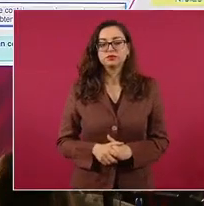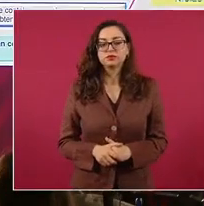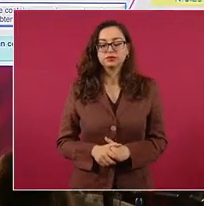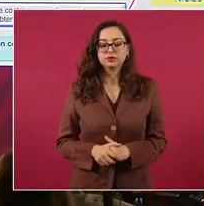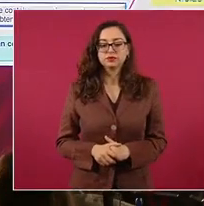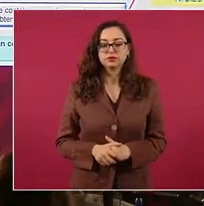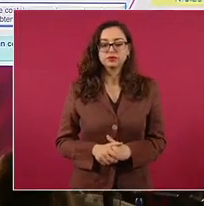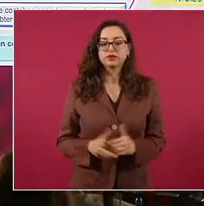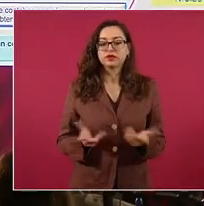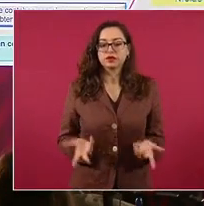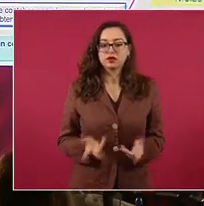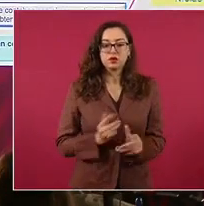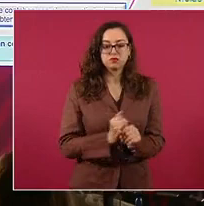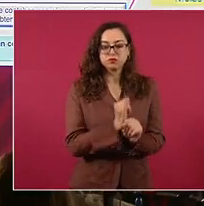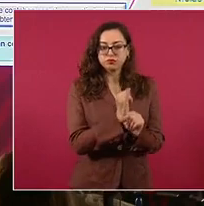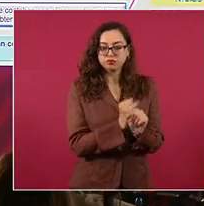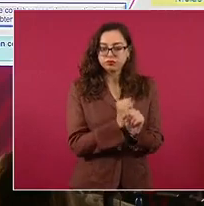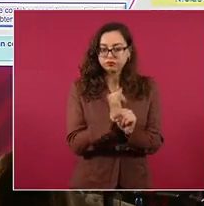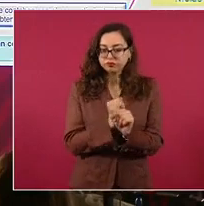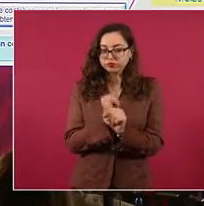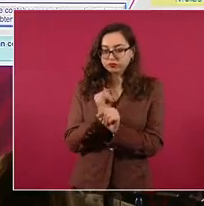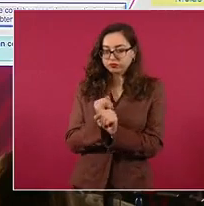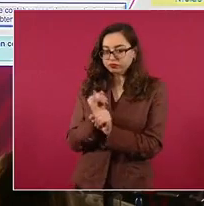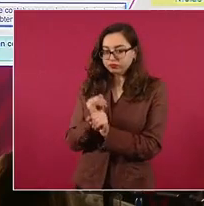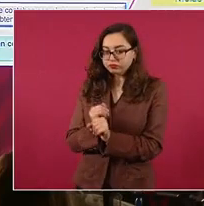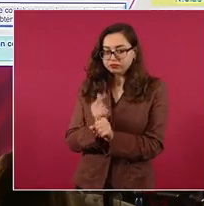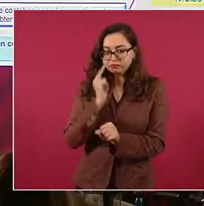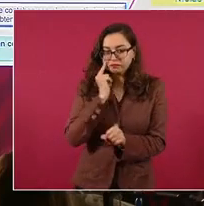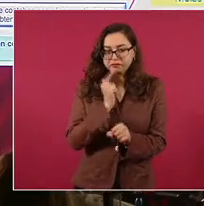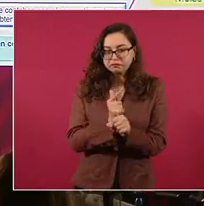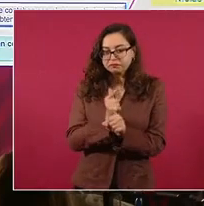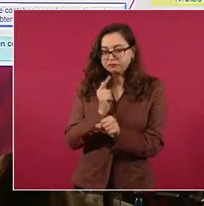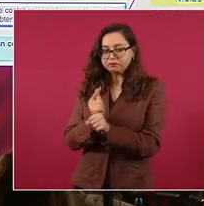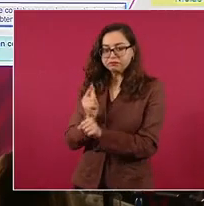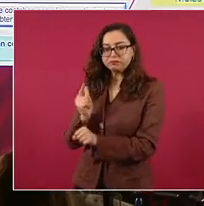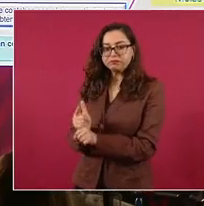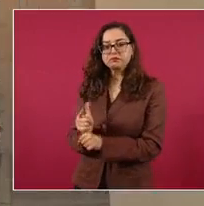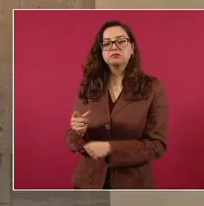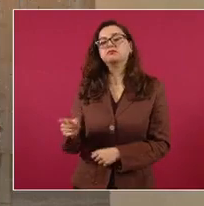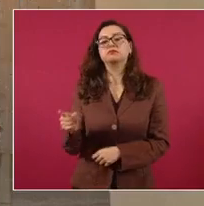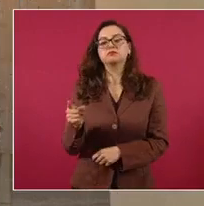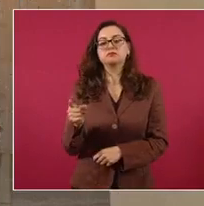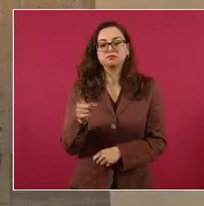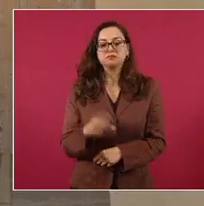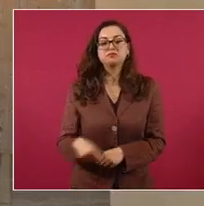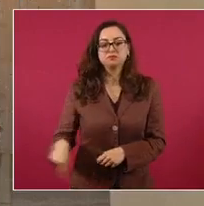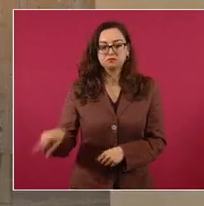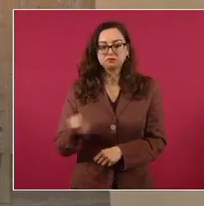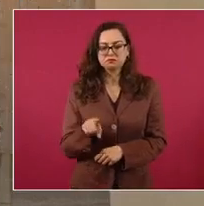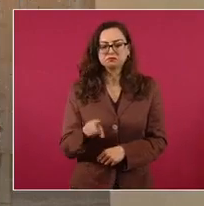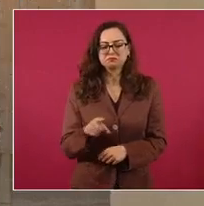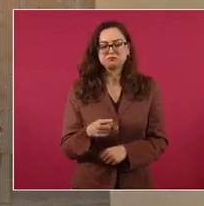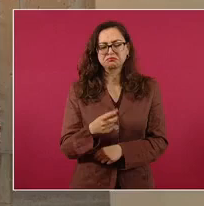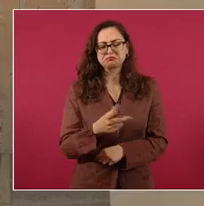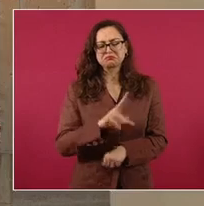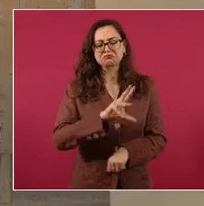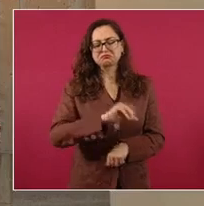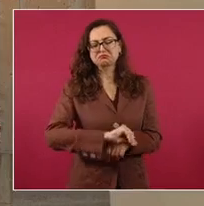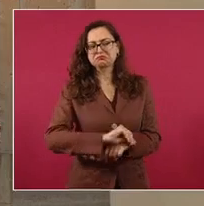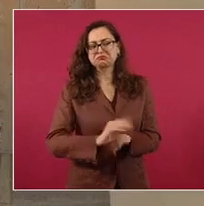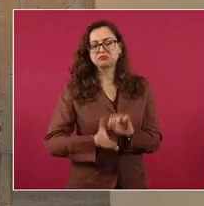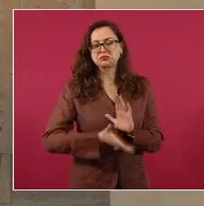las indagatorias, ya hoy en el proceso, que otorgaban permisos correspondientes para la